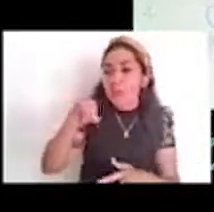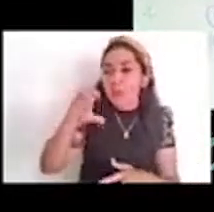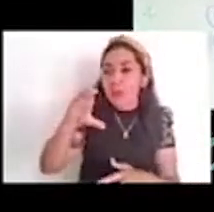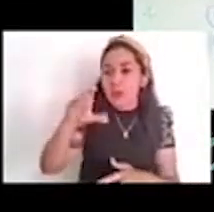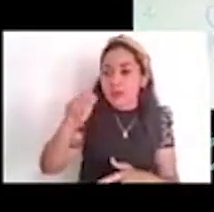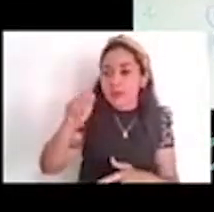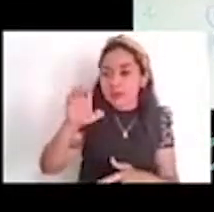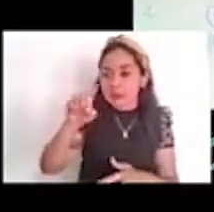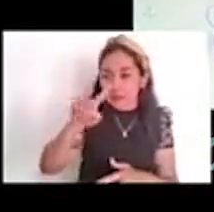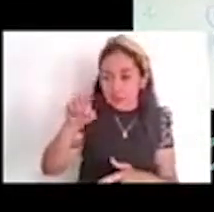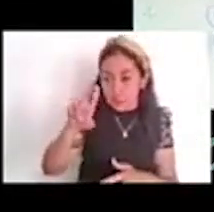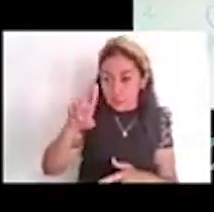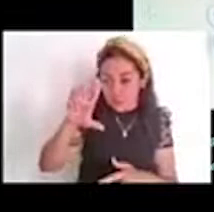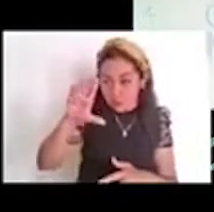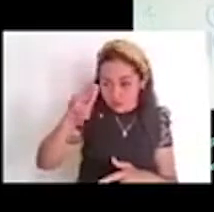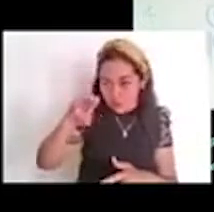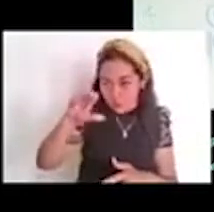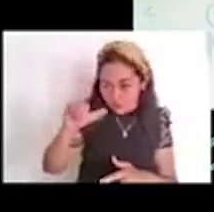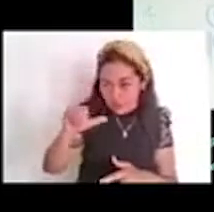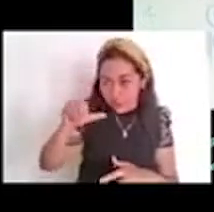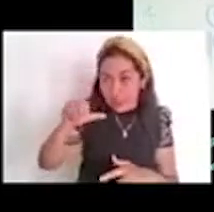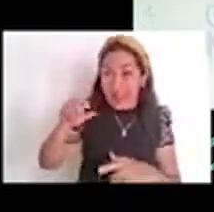Moyotla, Atzacualco y